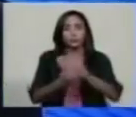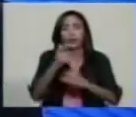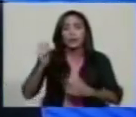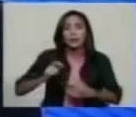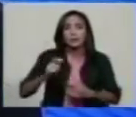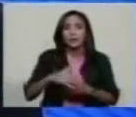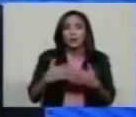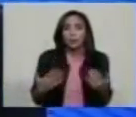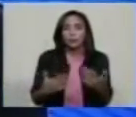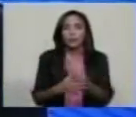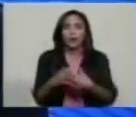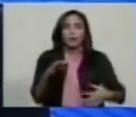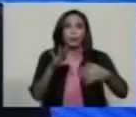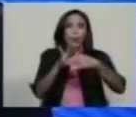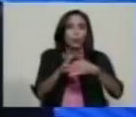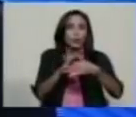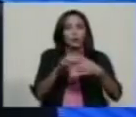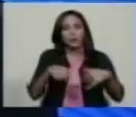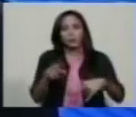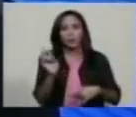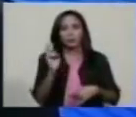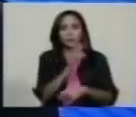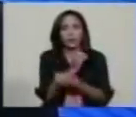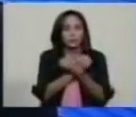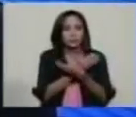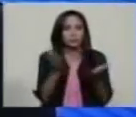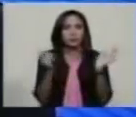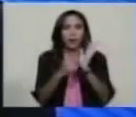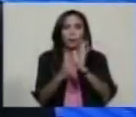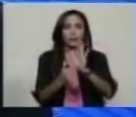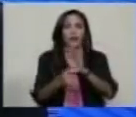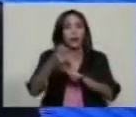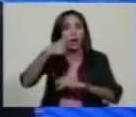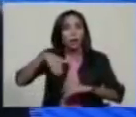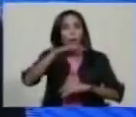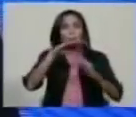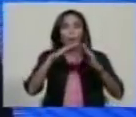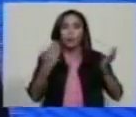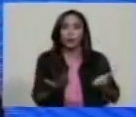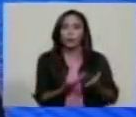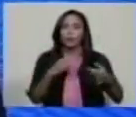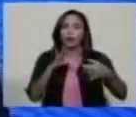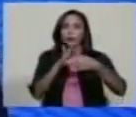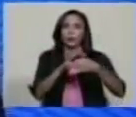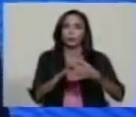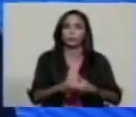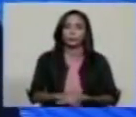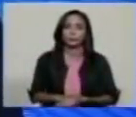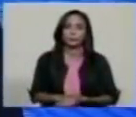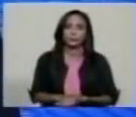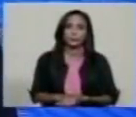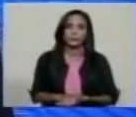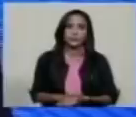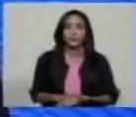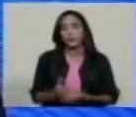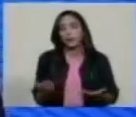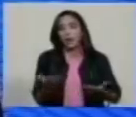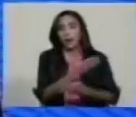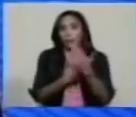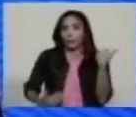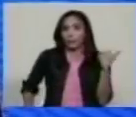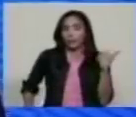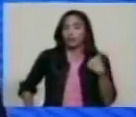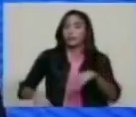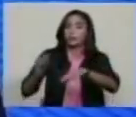la necesaria cohesión que como Venezuela debemos ofrecer al mundo y a nuestro pueblo. Así que, presidente, le planteo que vamos a tener